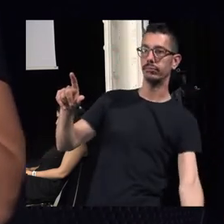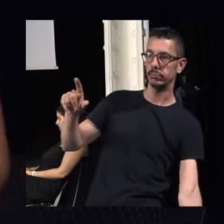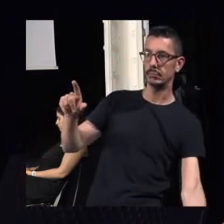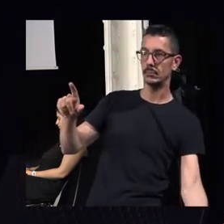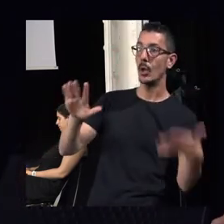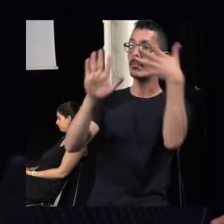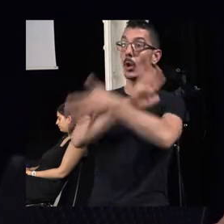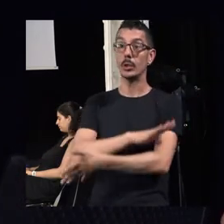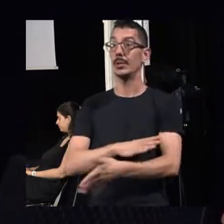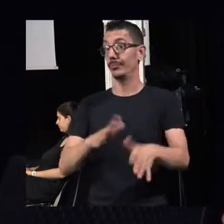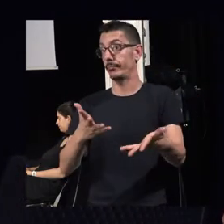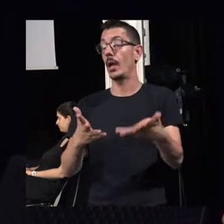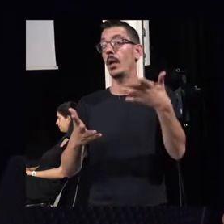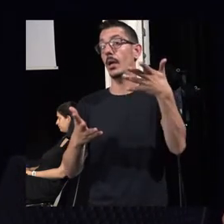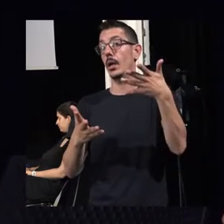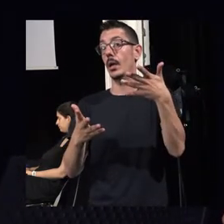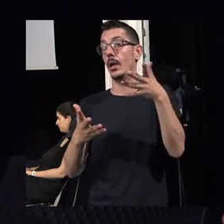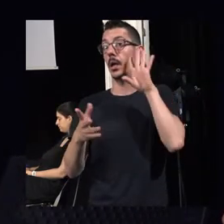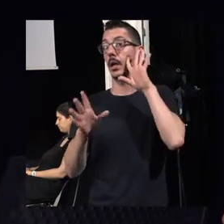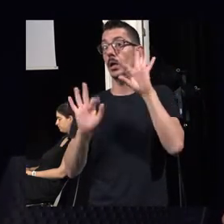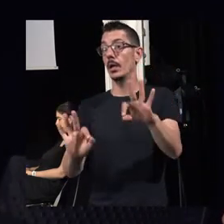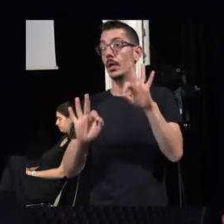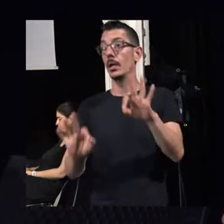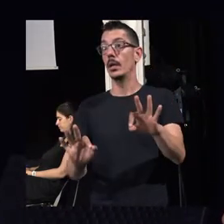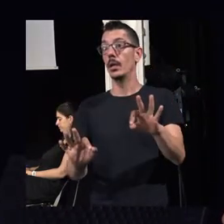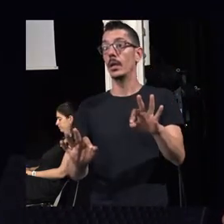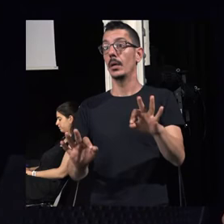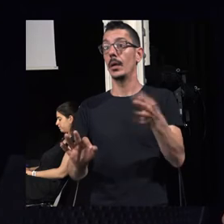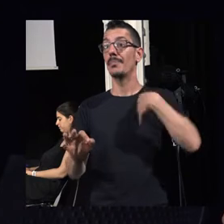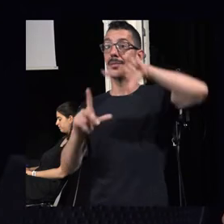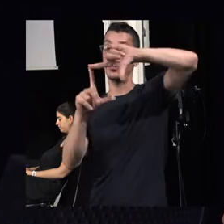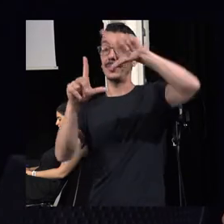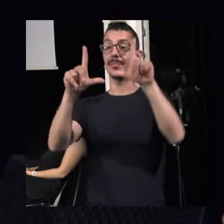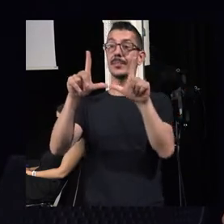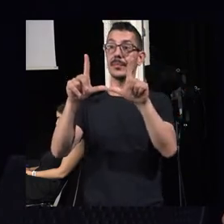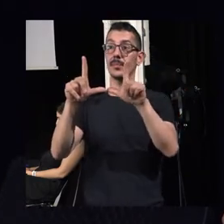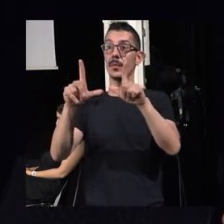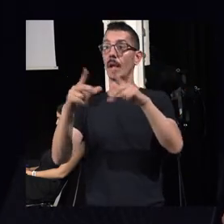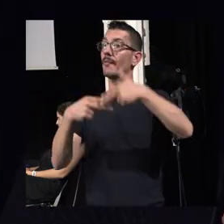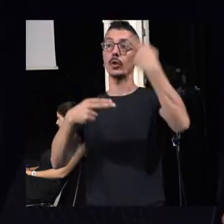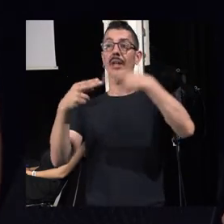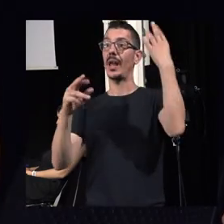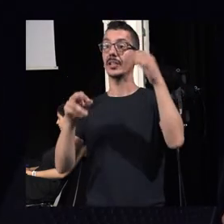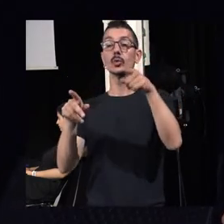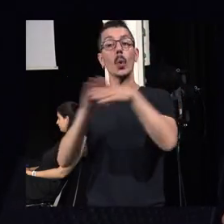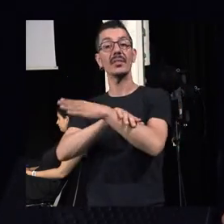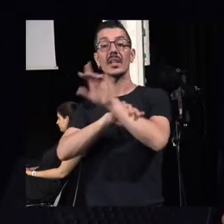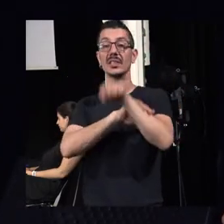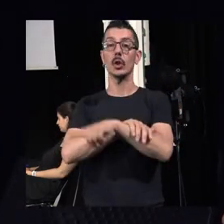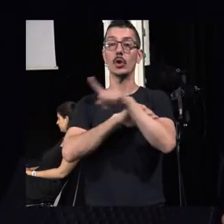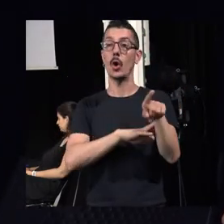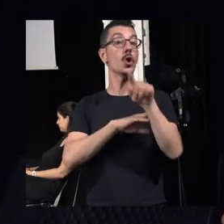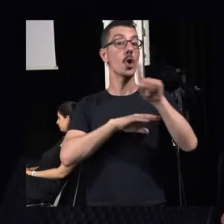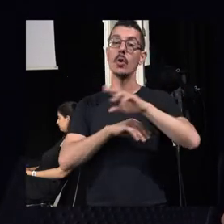porque precisamente refuerza la propia frontera. Y es que no